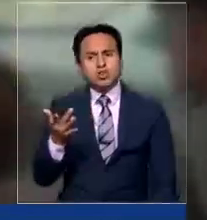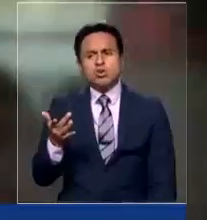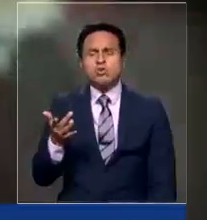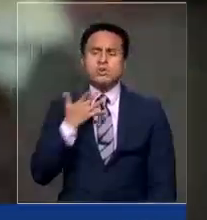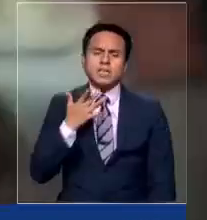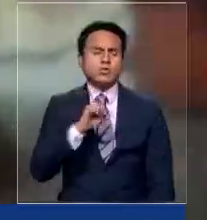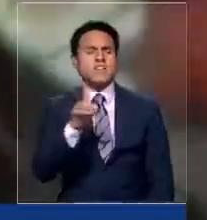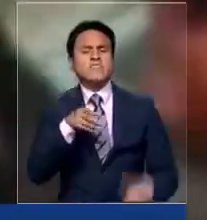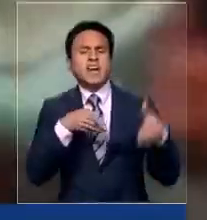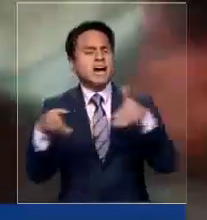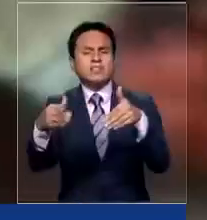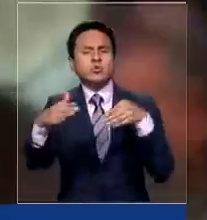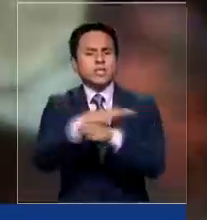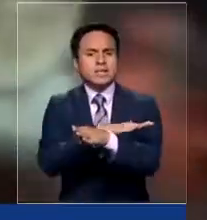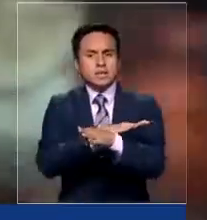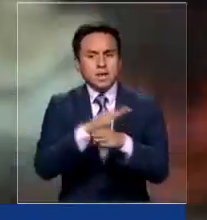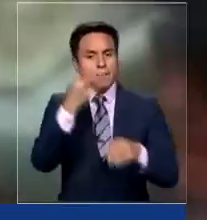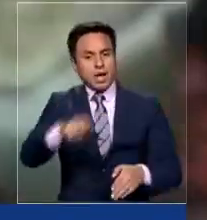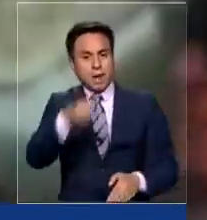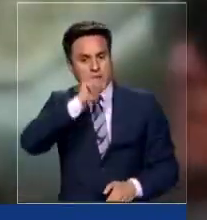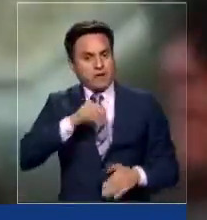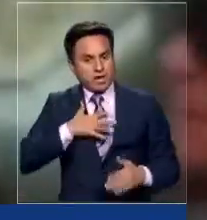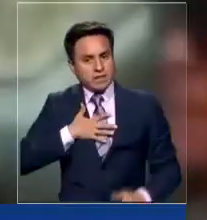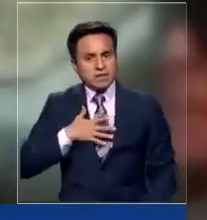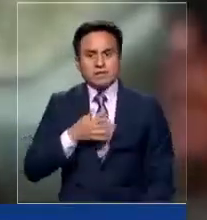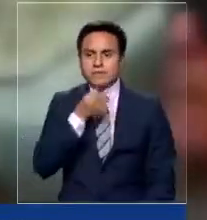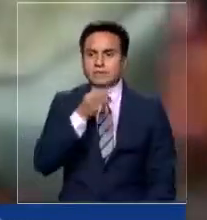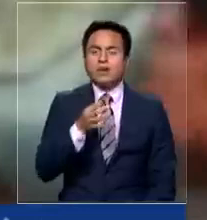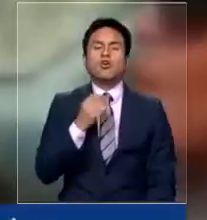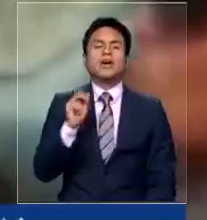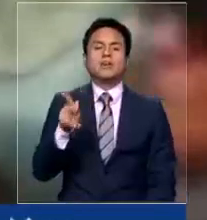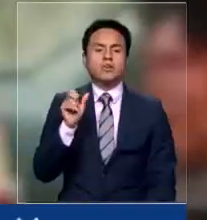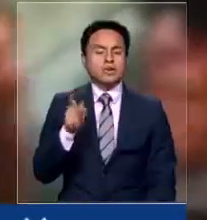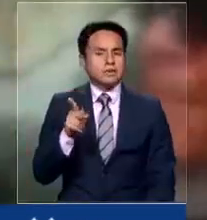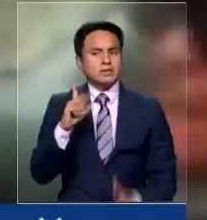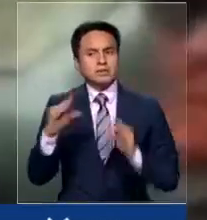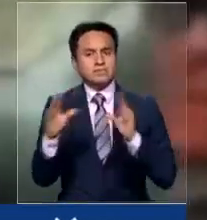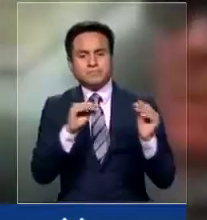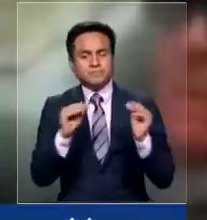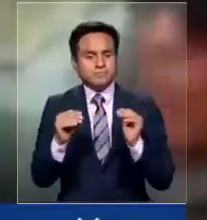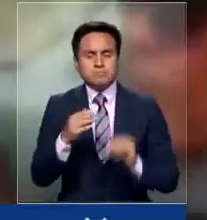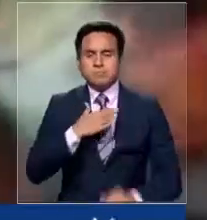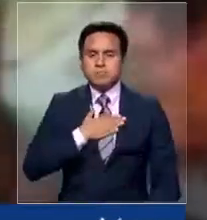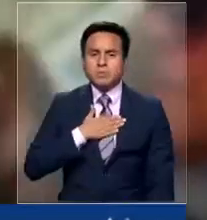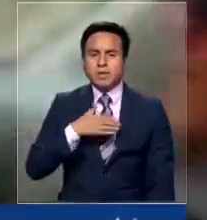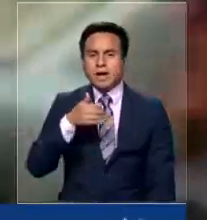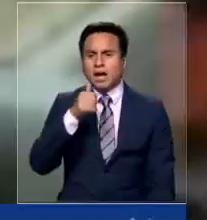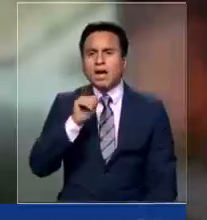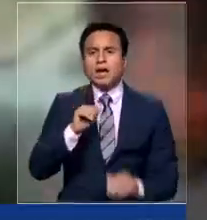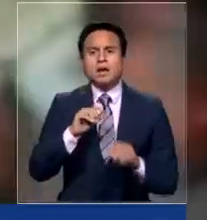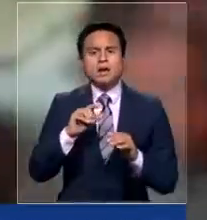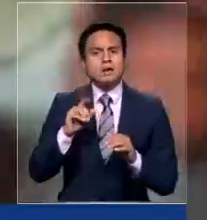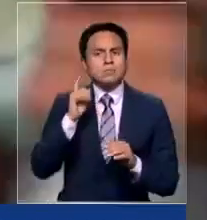el exceso es una propiedad privada y aunque sí no